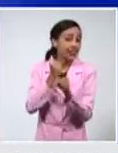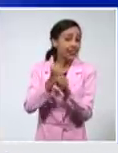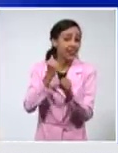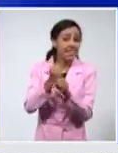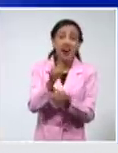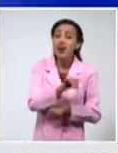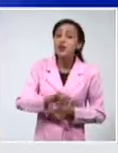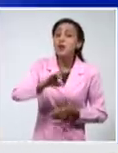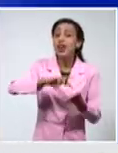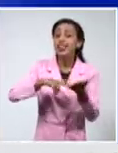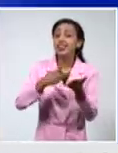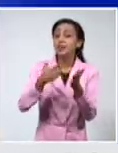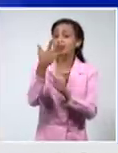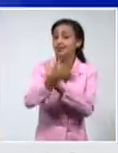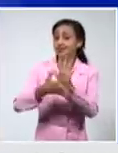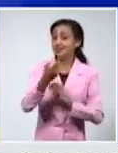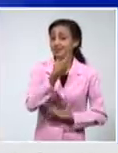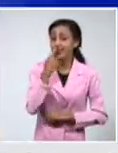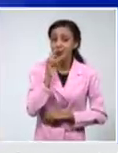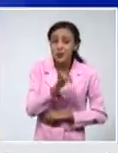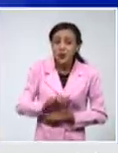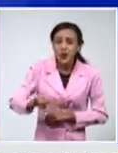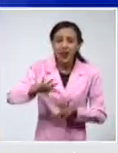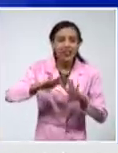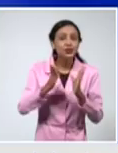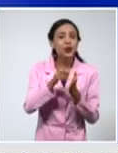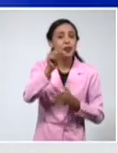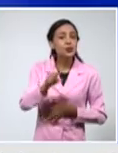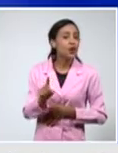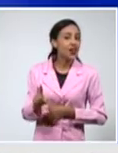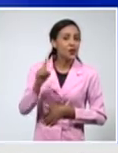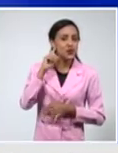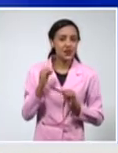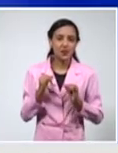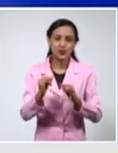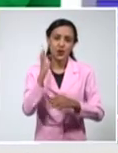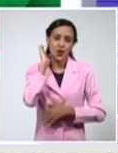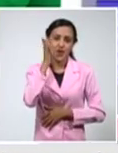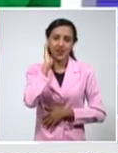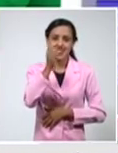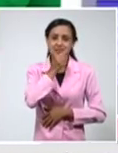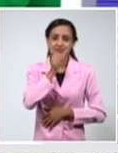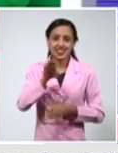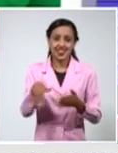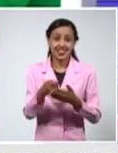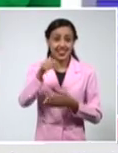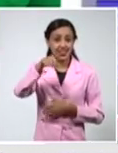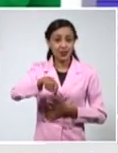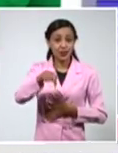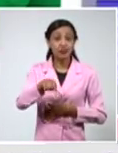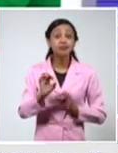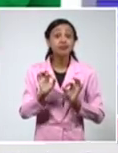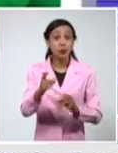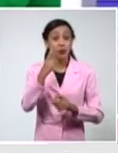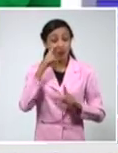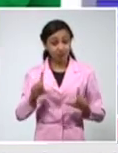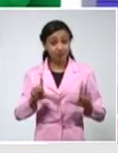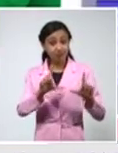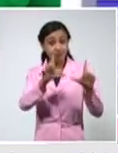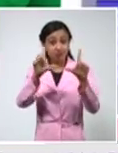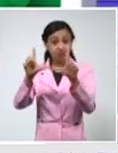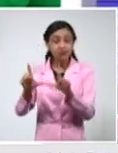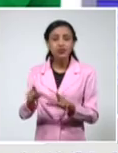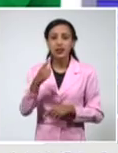intérprete de lengua de señas y a todas las personas que escuchan la información. Y como se vieron en las imágenes, nos han acompañado en todo